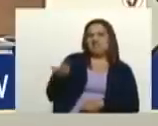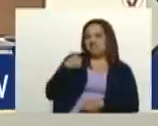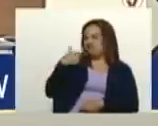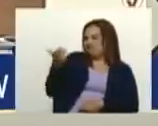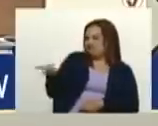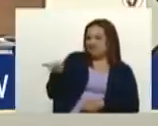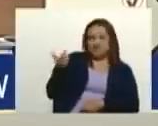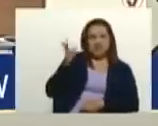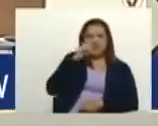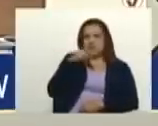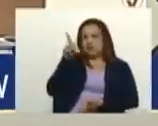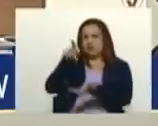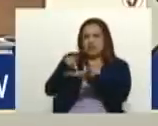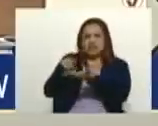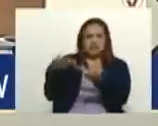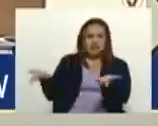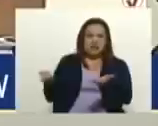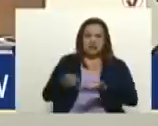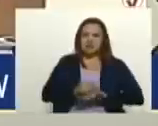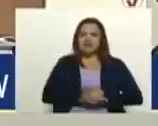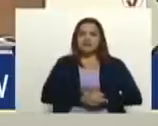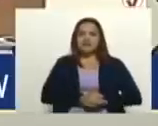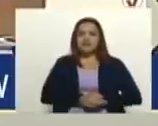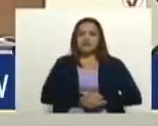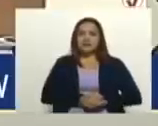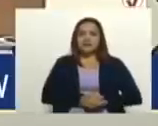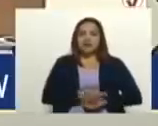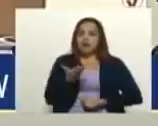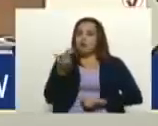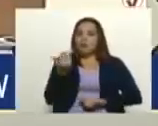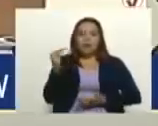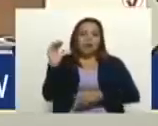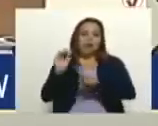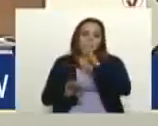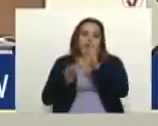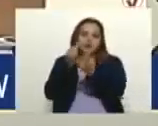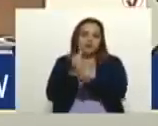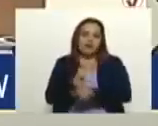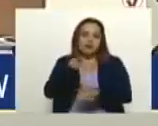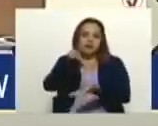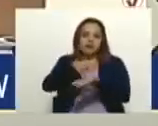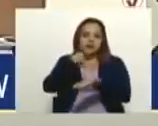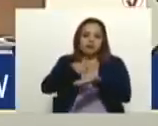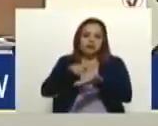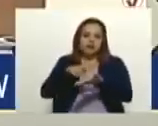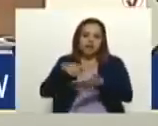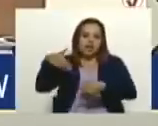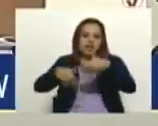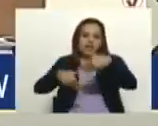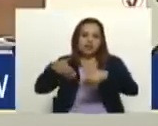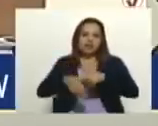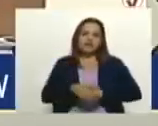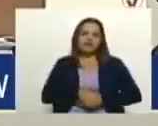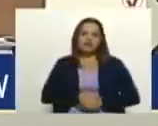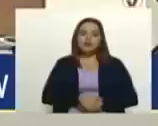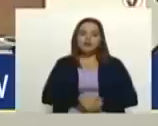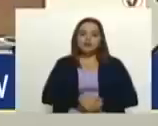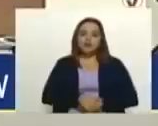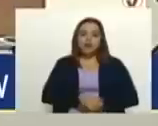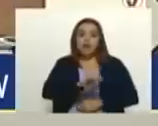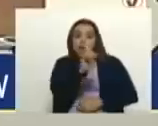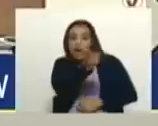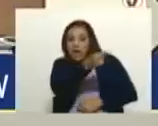eso, ni voy a participar. Muy bajo la expectativa de participación. Al ellos